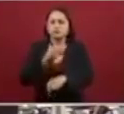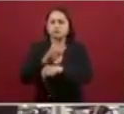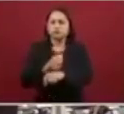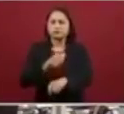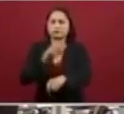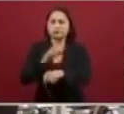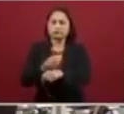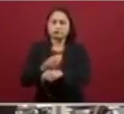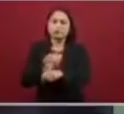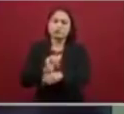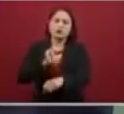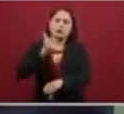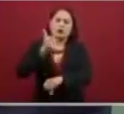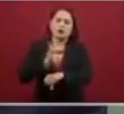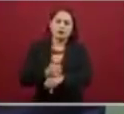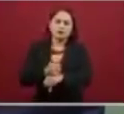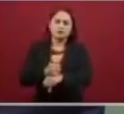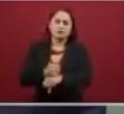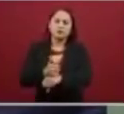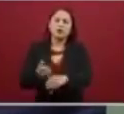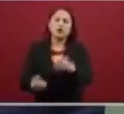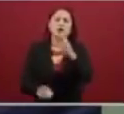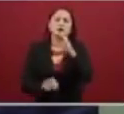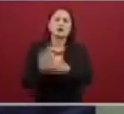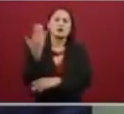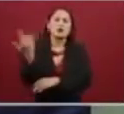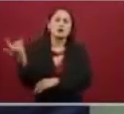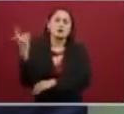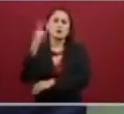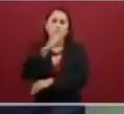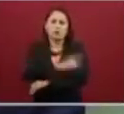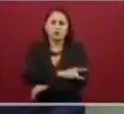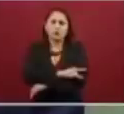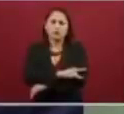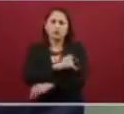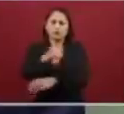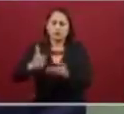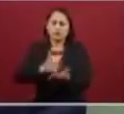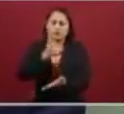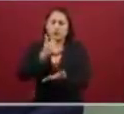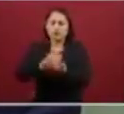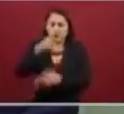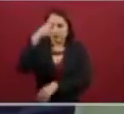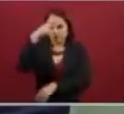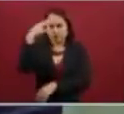pistas e instalaciones en el actual aeropuerto de la Ciudad de México.